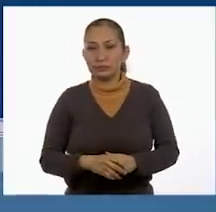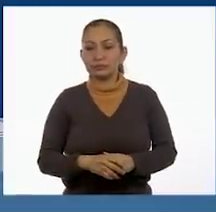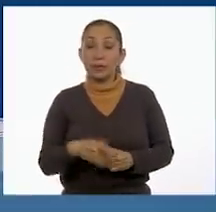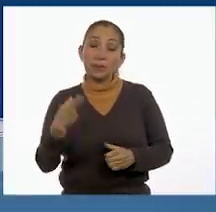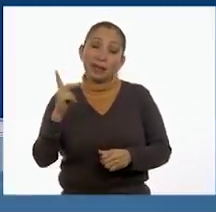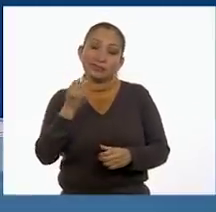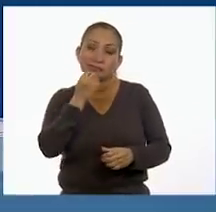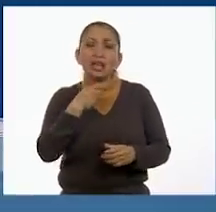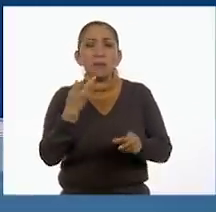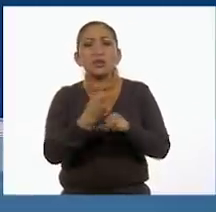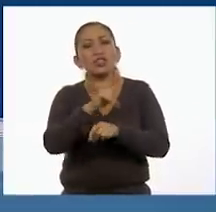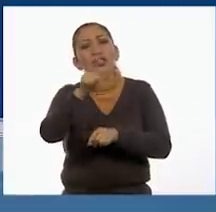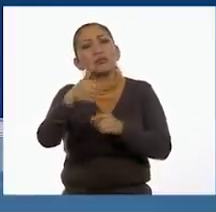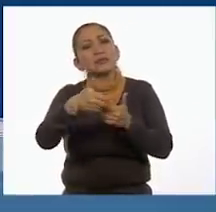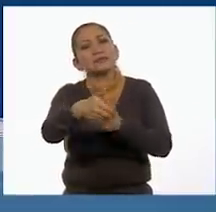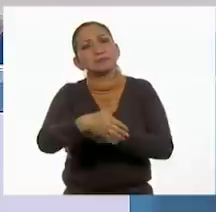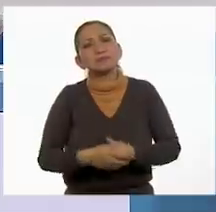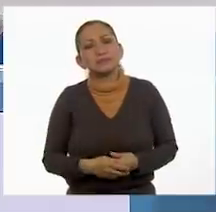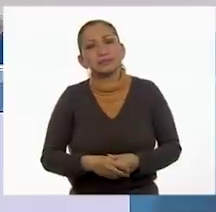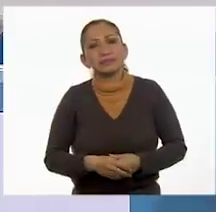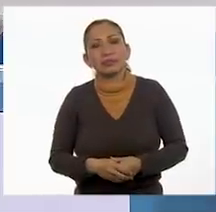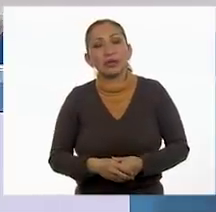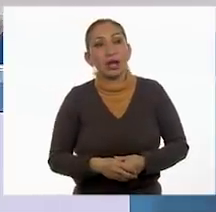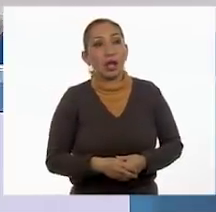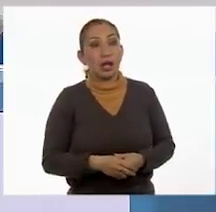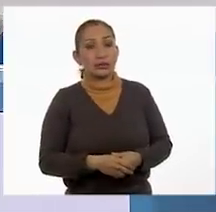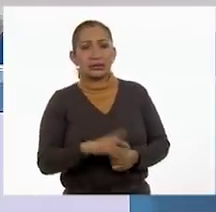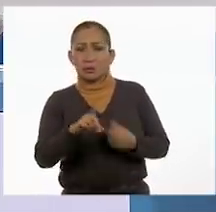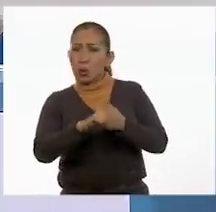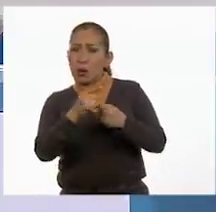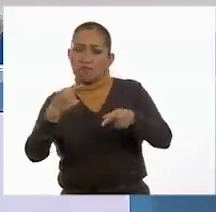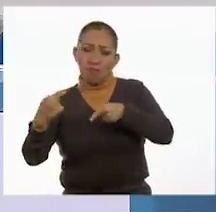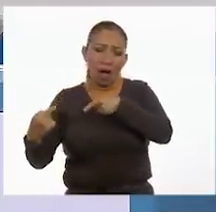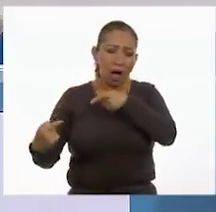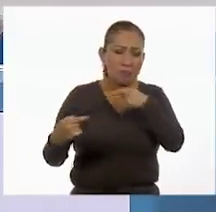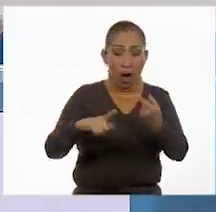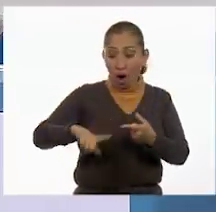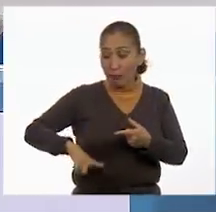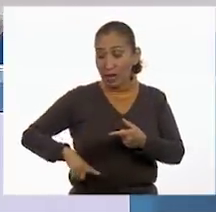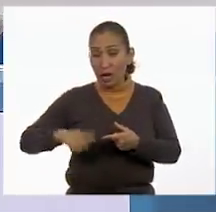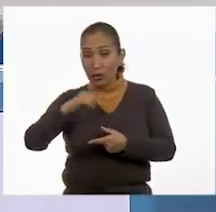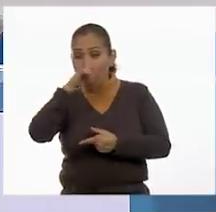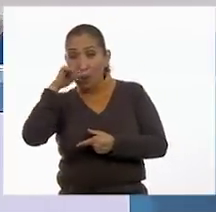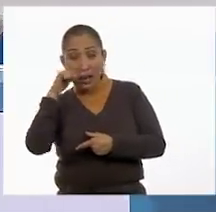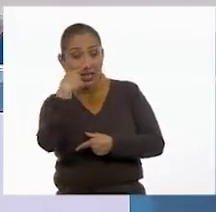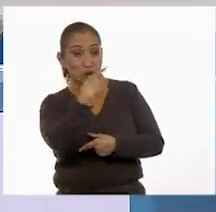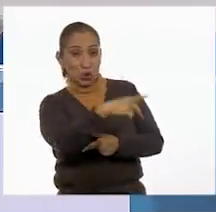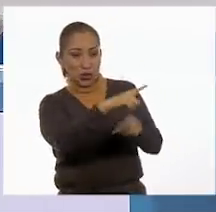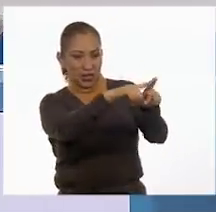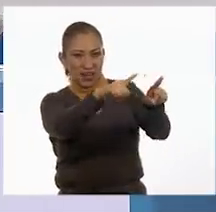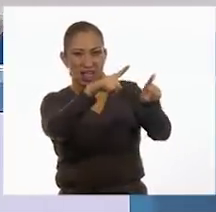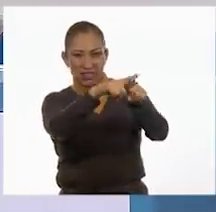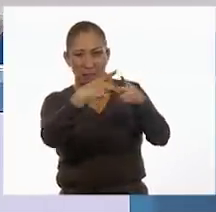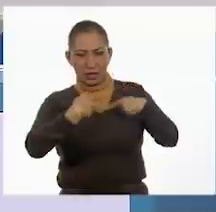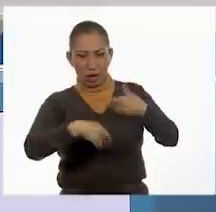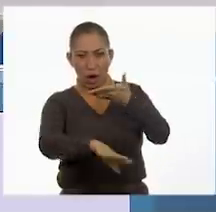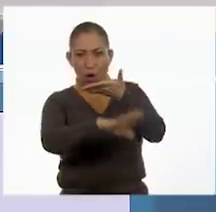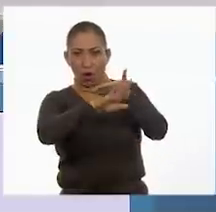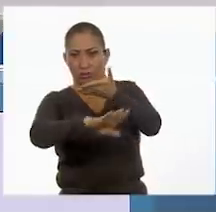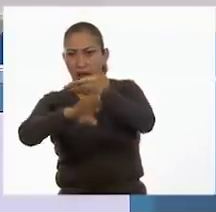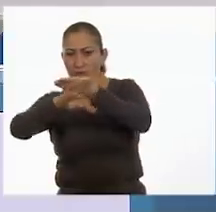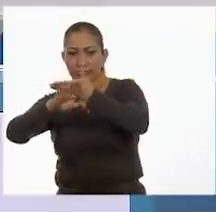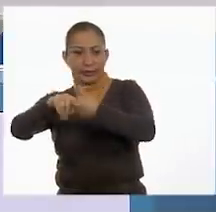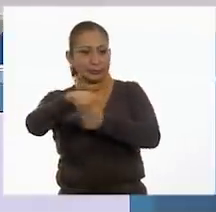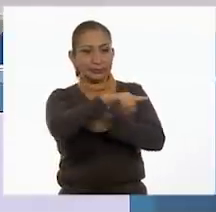Pero bueno, ¿y qué pasó después? Las tensiones entre el gobierno de Benito Juárez y sus distintos opositores, que eran